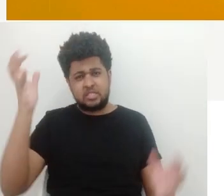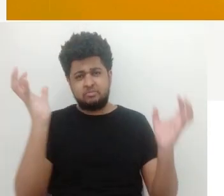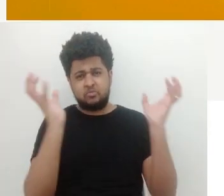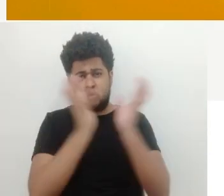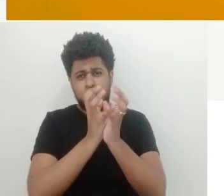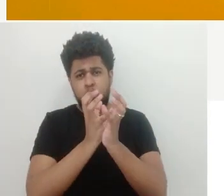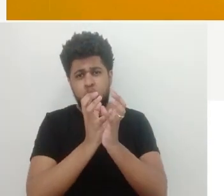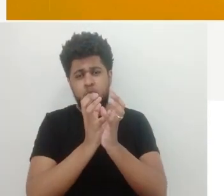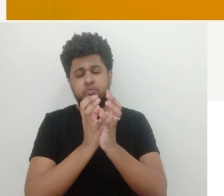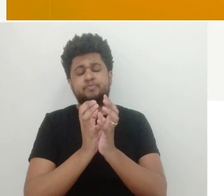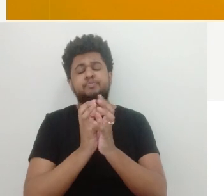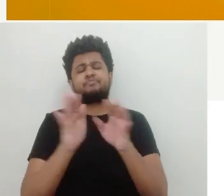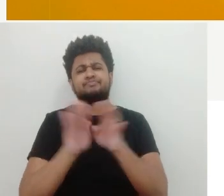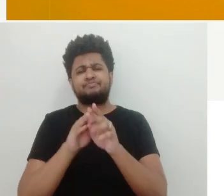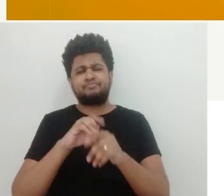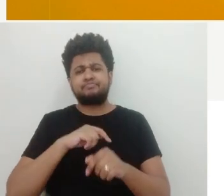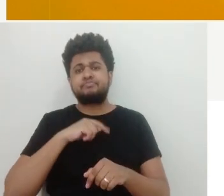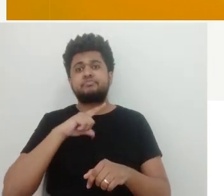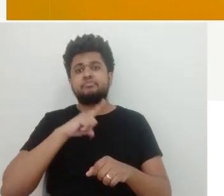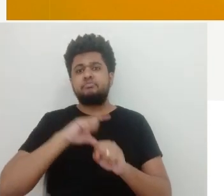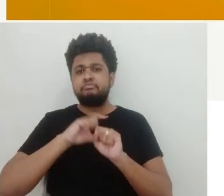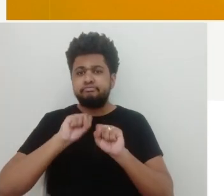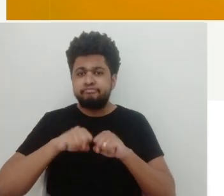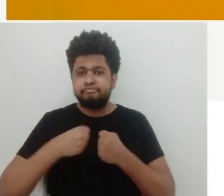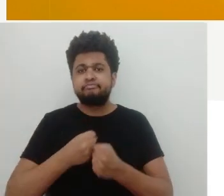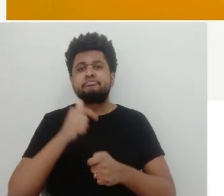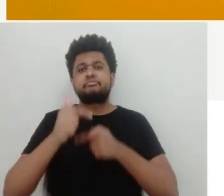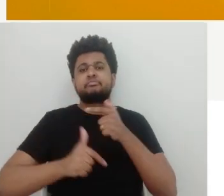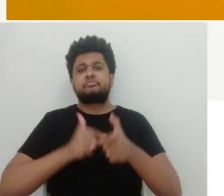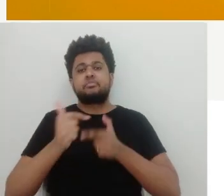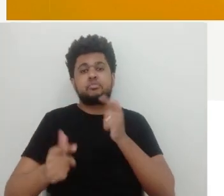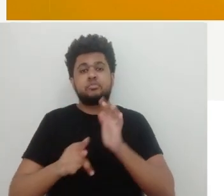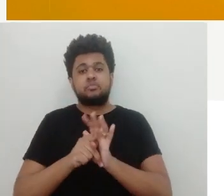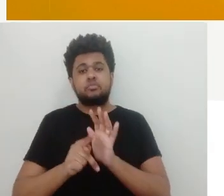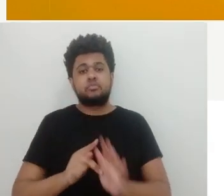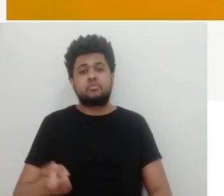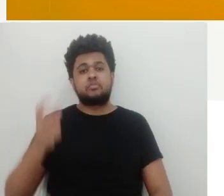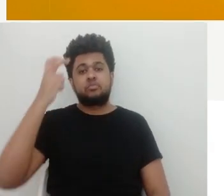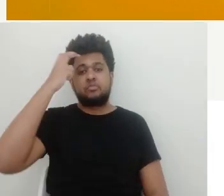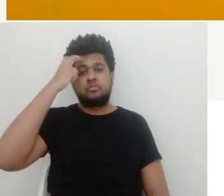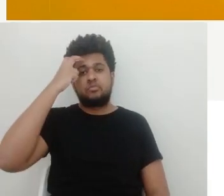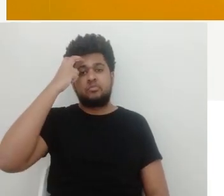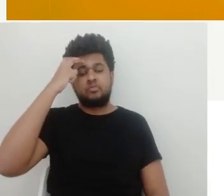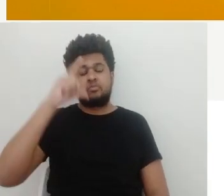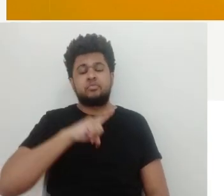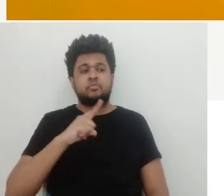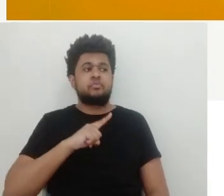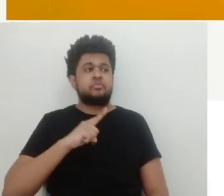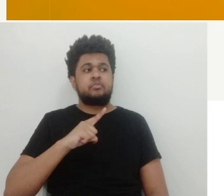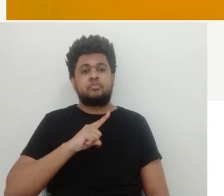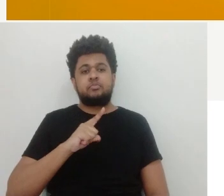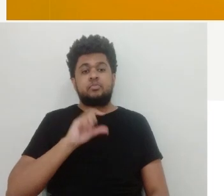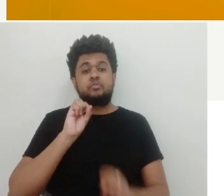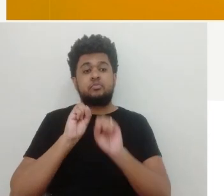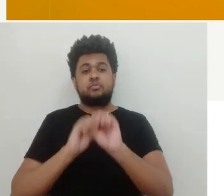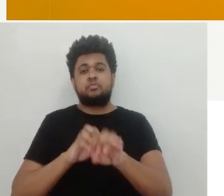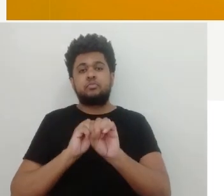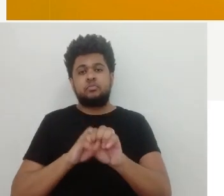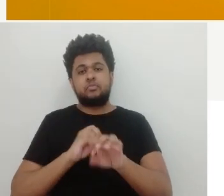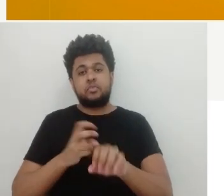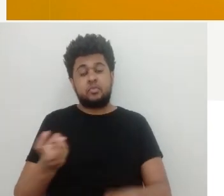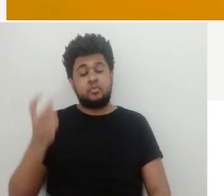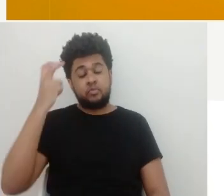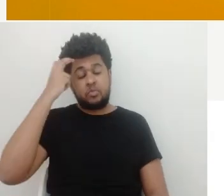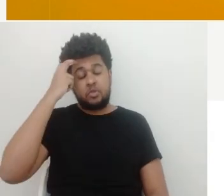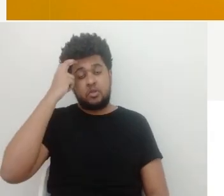para enseñar gestión cultural, aparte de esos referentes de los estudios culturales latinoamericanos,